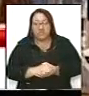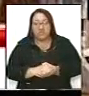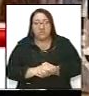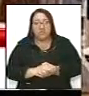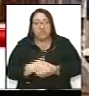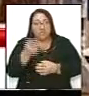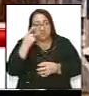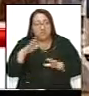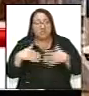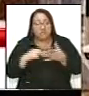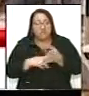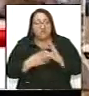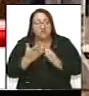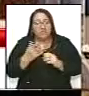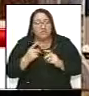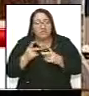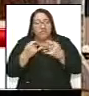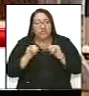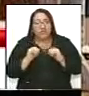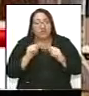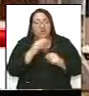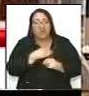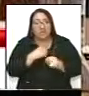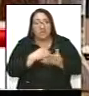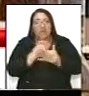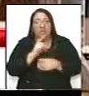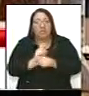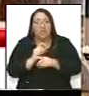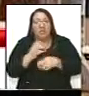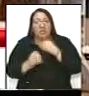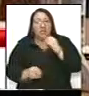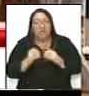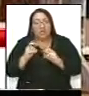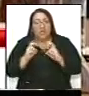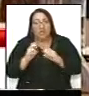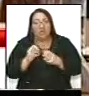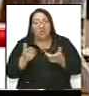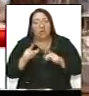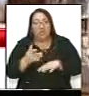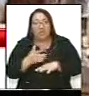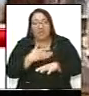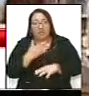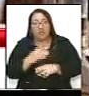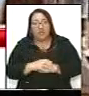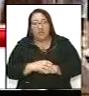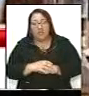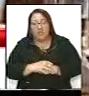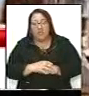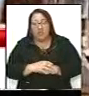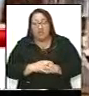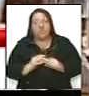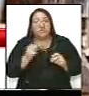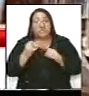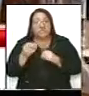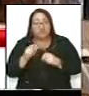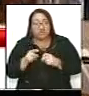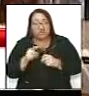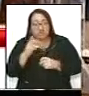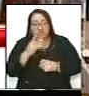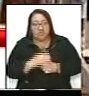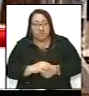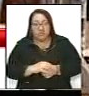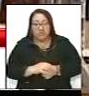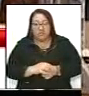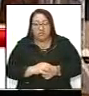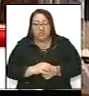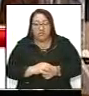poder efectivamente solicitar estos informes al Ministerio de Educación y puedan resolver esos temas cuanto antes. E igualmente reiterarme en el pedido